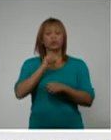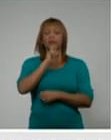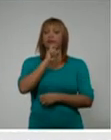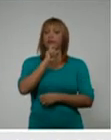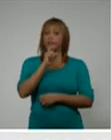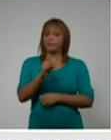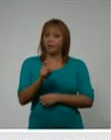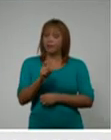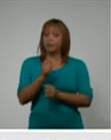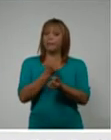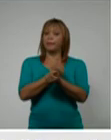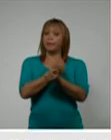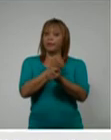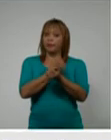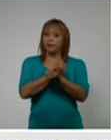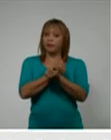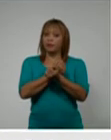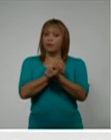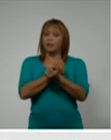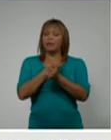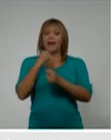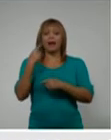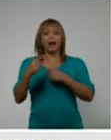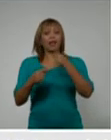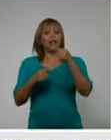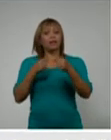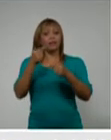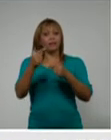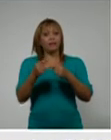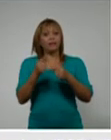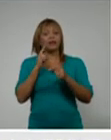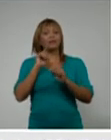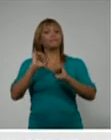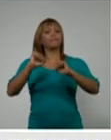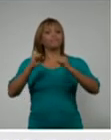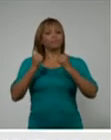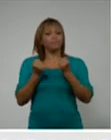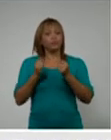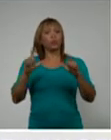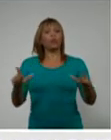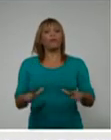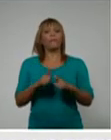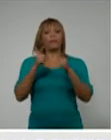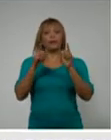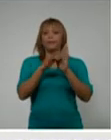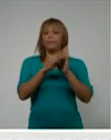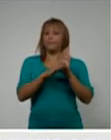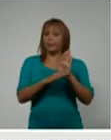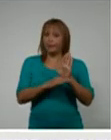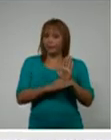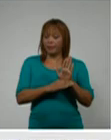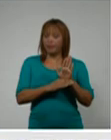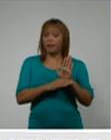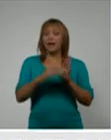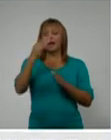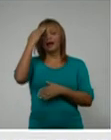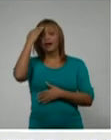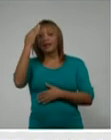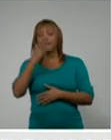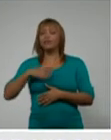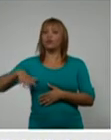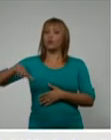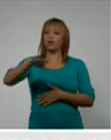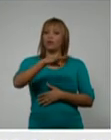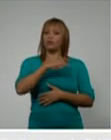necesidad de cada vez ser más exigentes y cumplidores, y muy agradecido a todos los que han